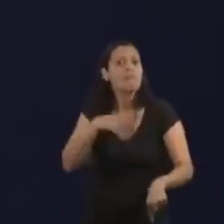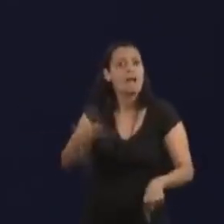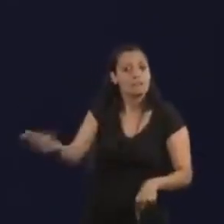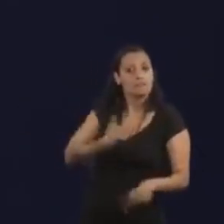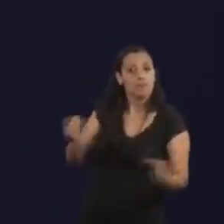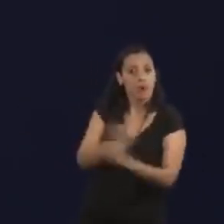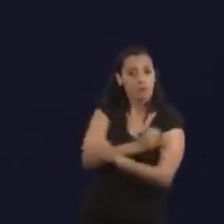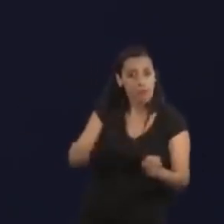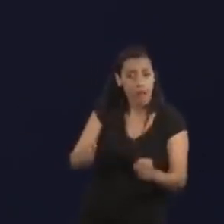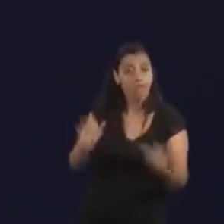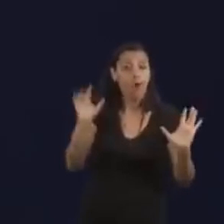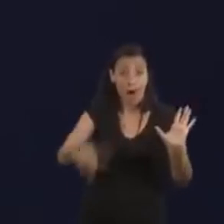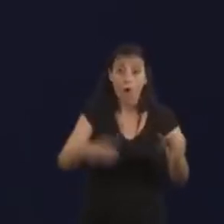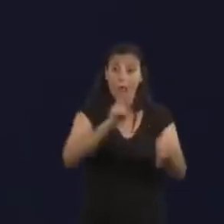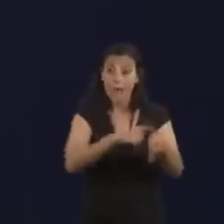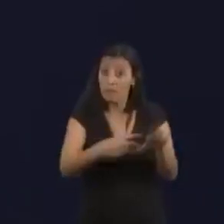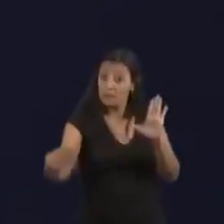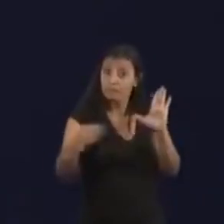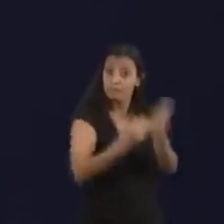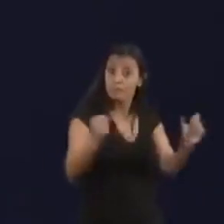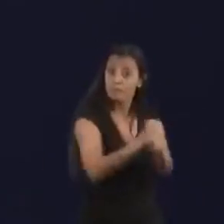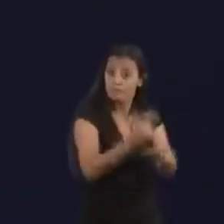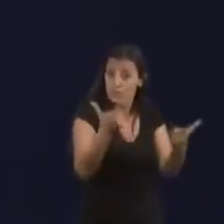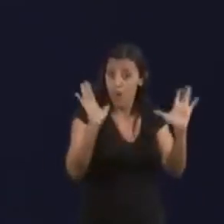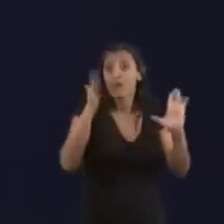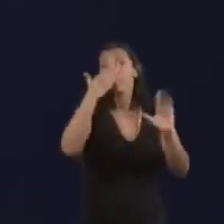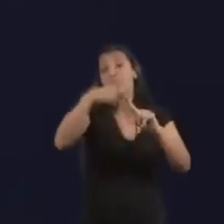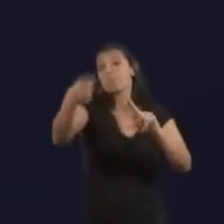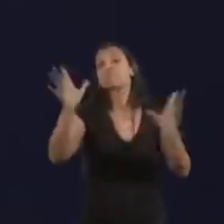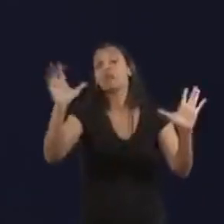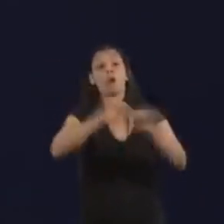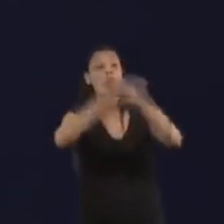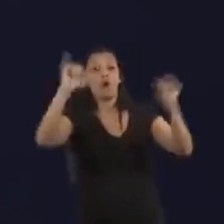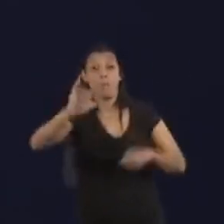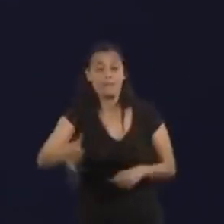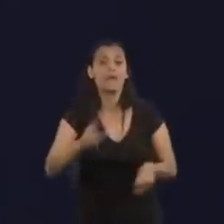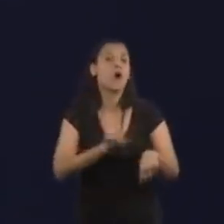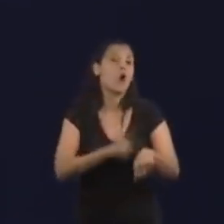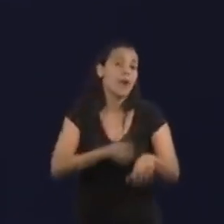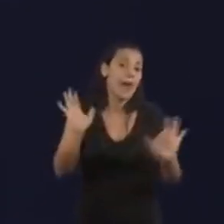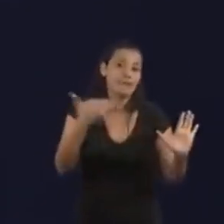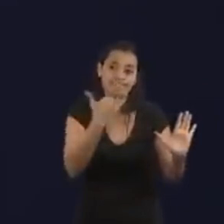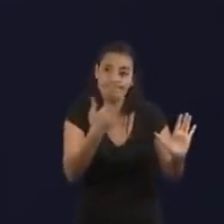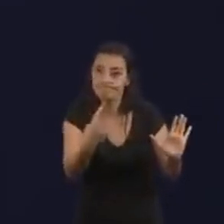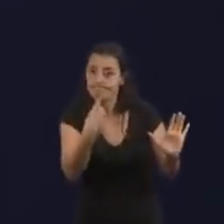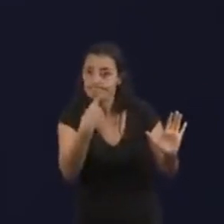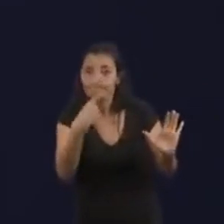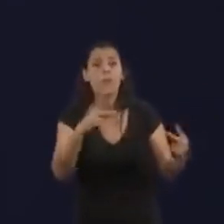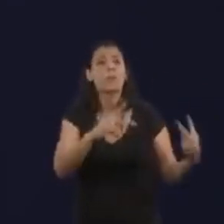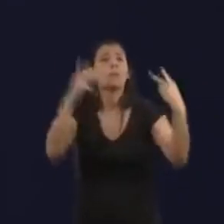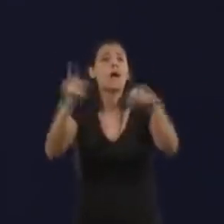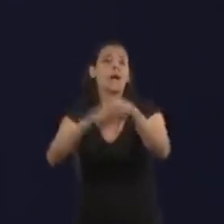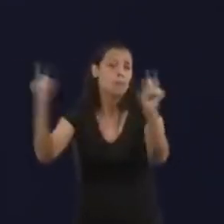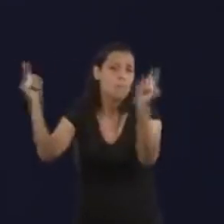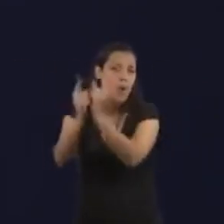conocimiento porque todavía no está efectivamente confirmada en los horarios son tentativos porque es ap parte es un viaje muy corto